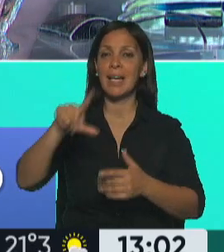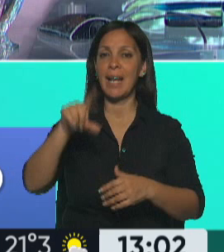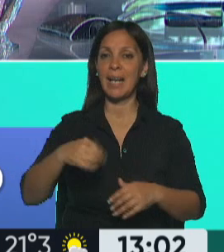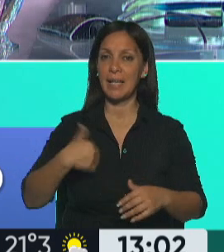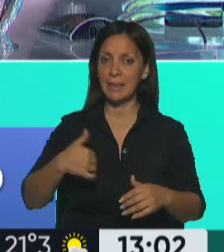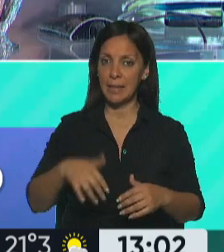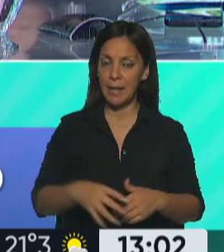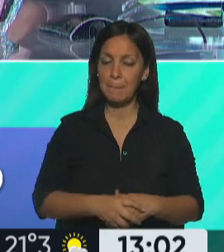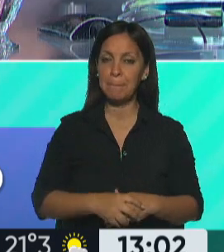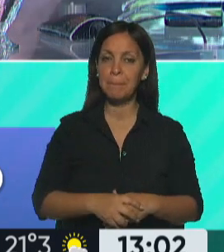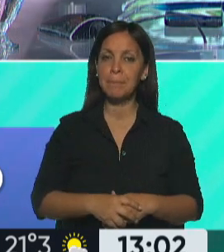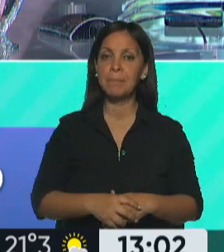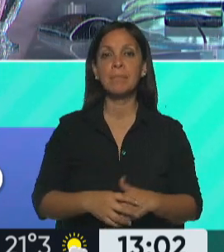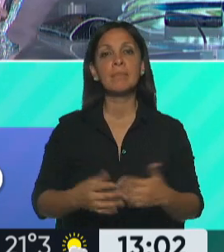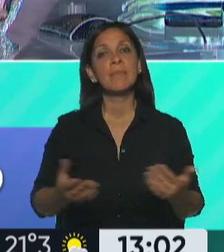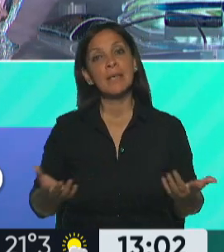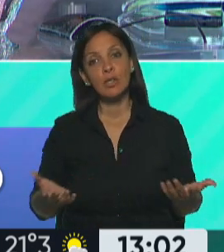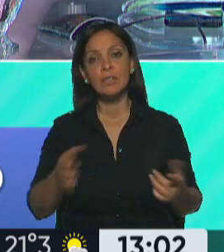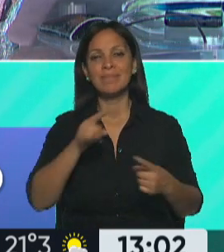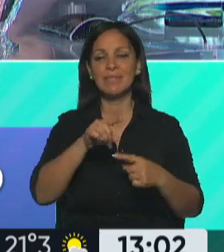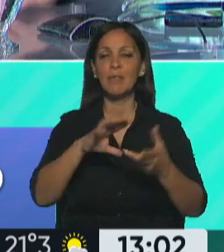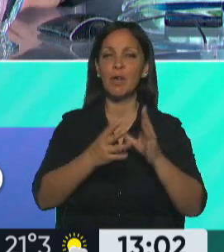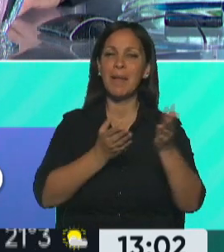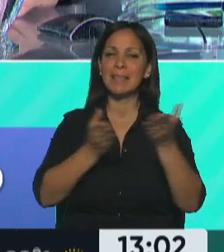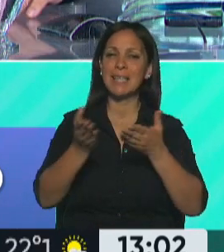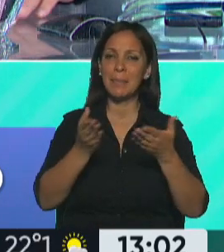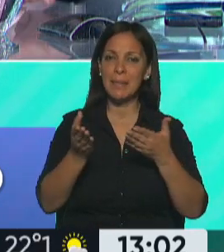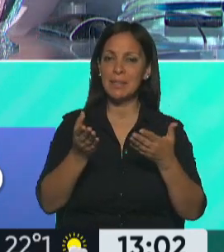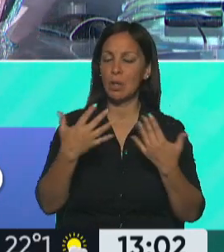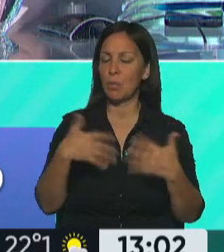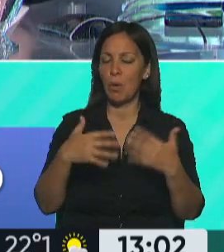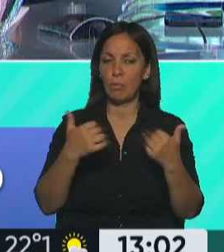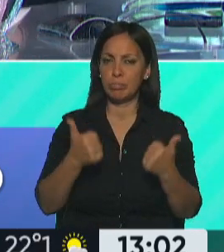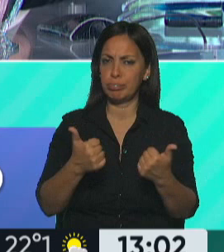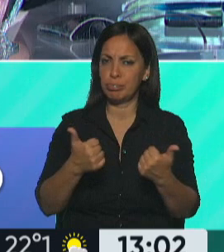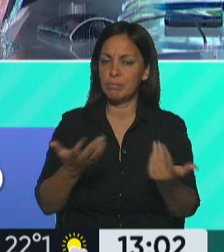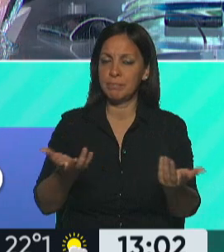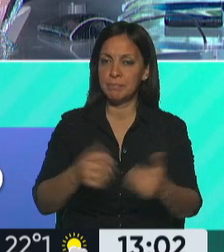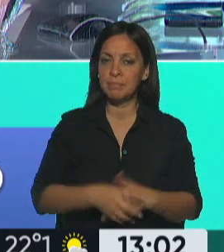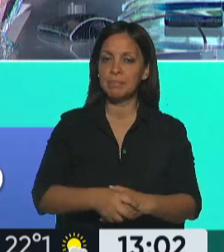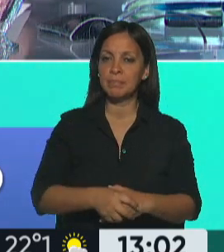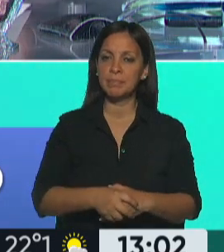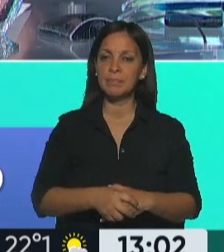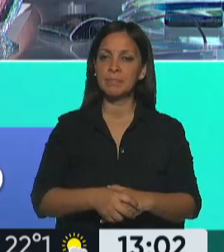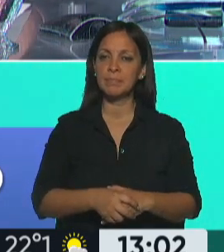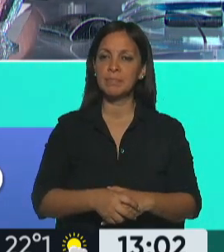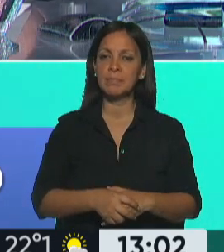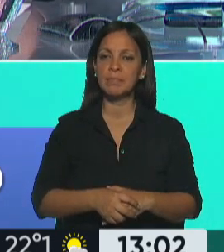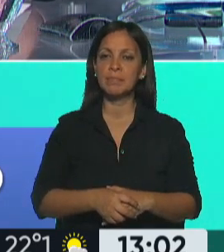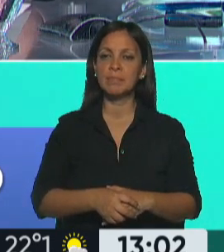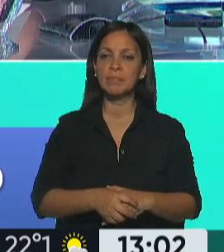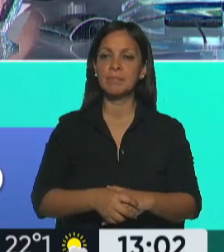lo cual también presta un un servicio social que va más allá de los números inclusive sería eh No sería muy